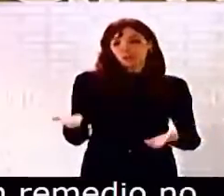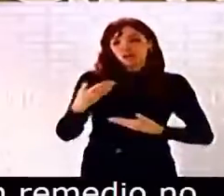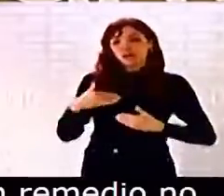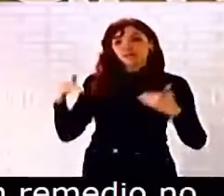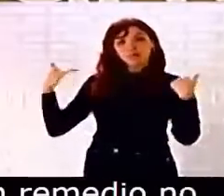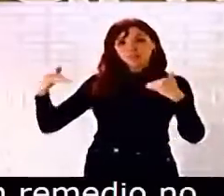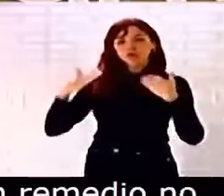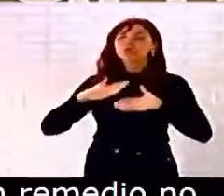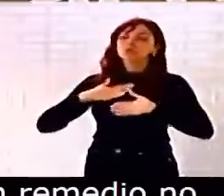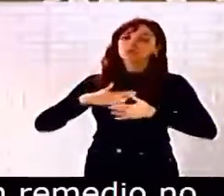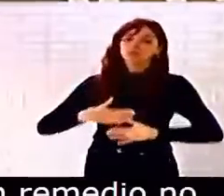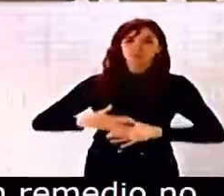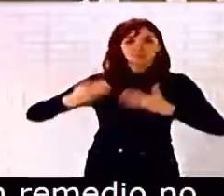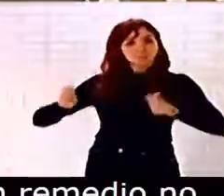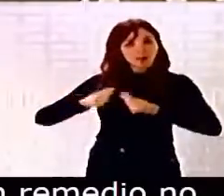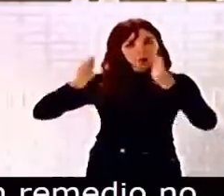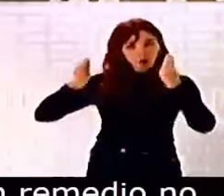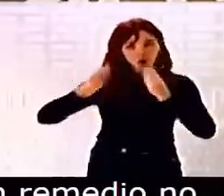pandémica.